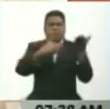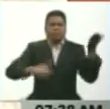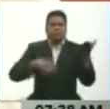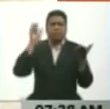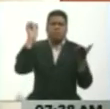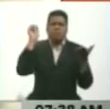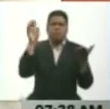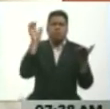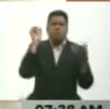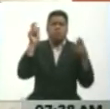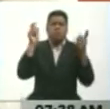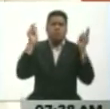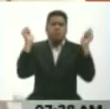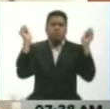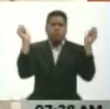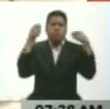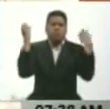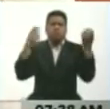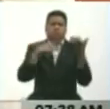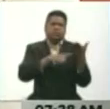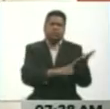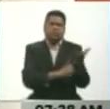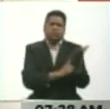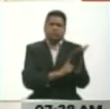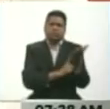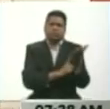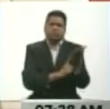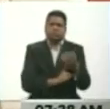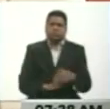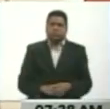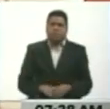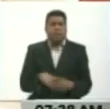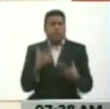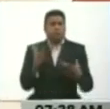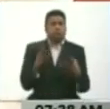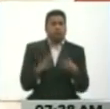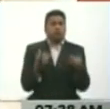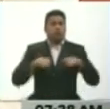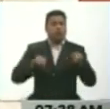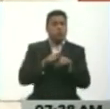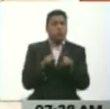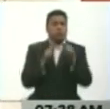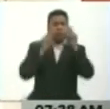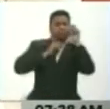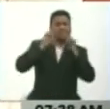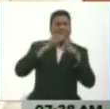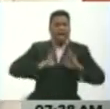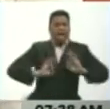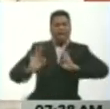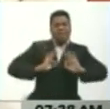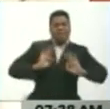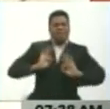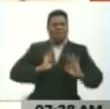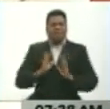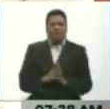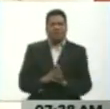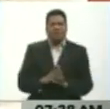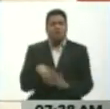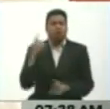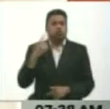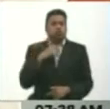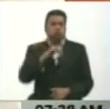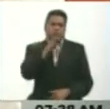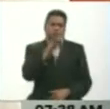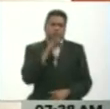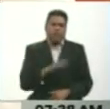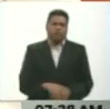publicitaria en la cual la oposición además se victimiza, porque todo esto tiene mucho de dramático, saben ustedes, ¿no? Uh-huh. No solamente es el elemento informativo.